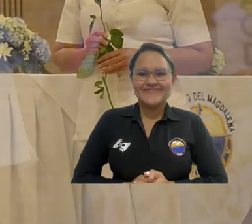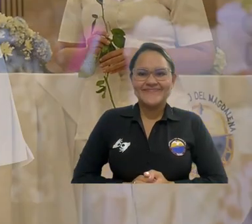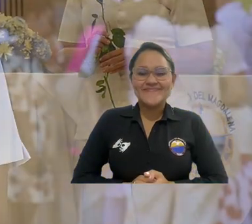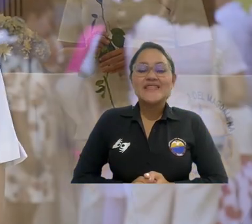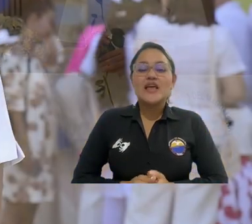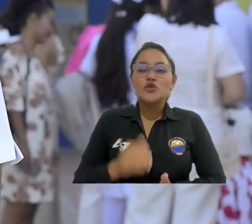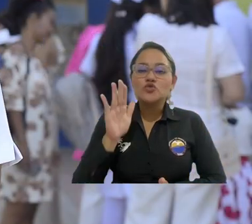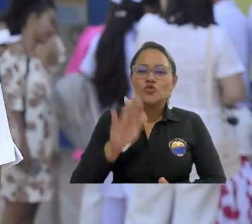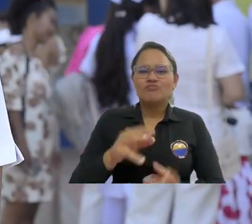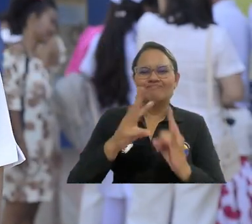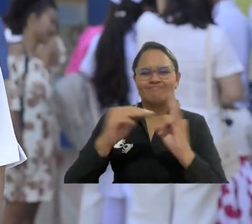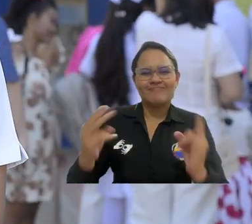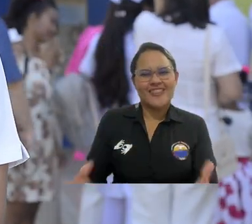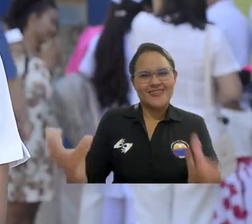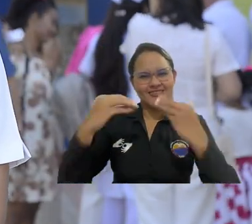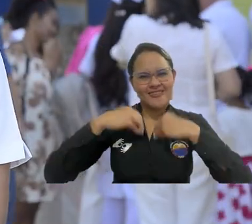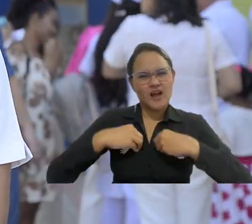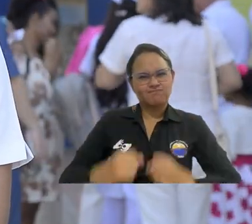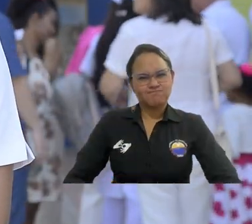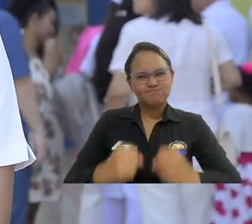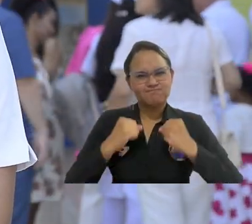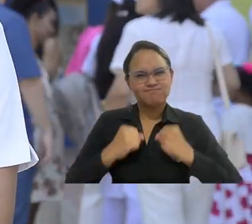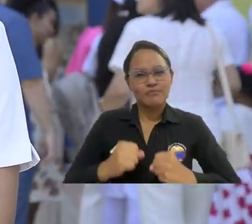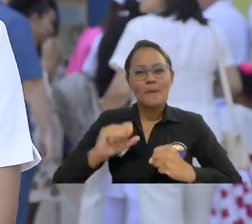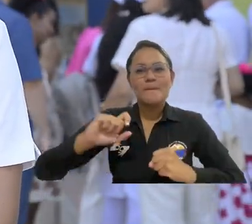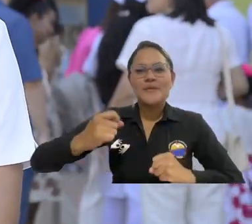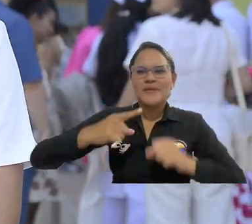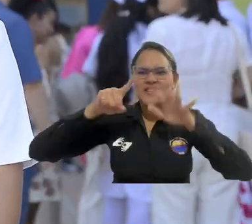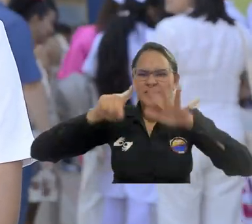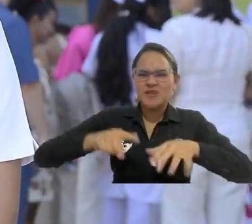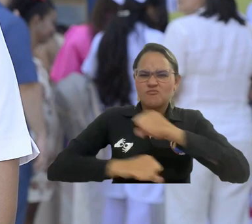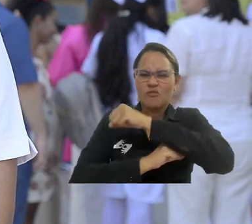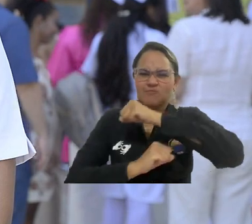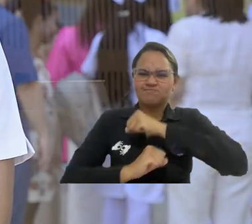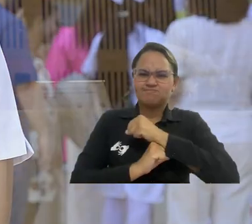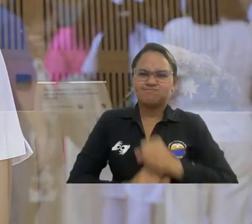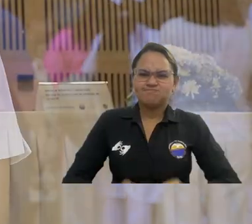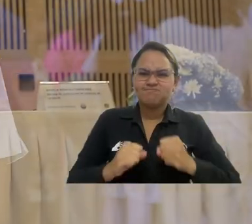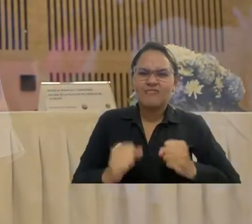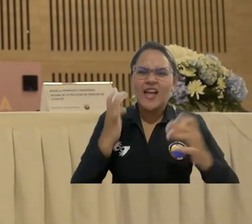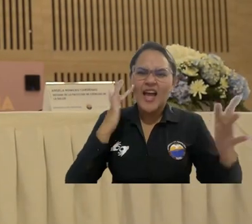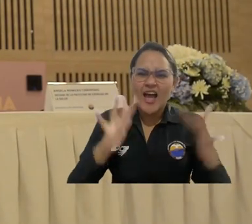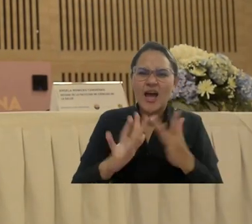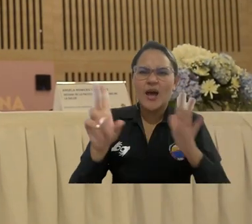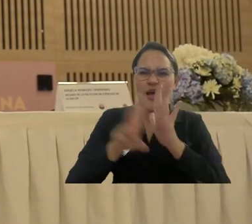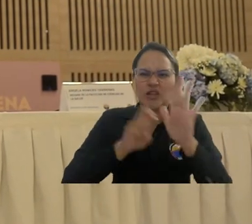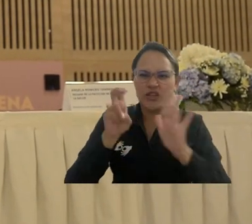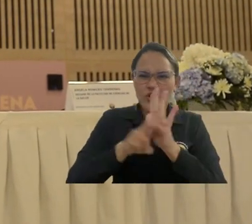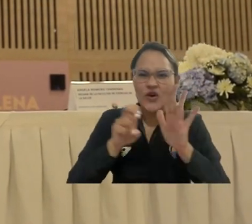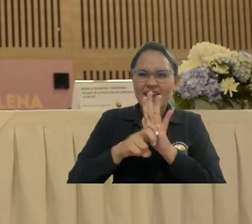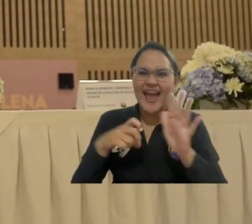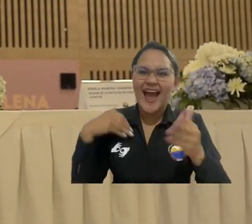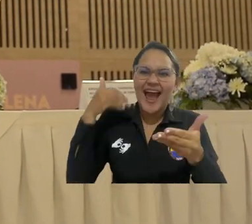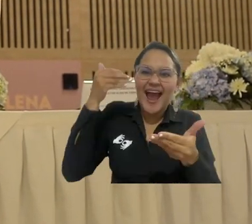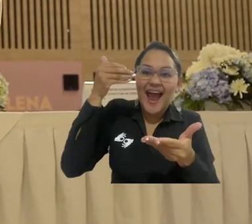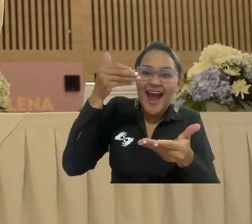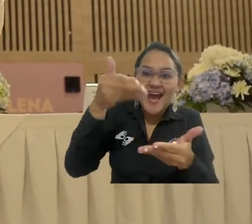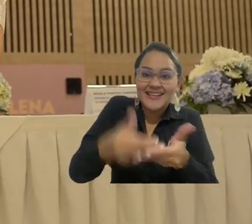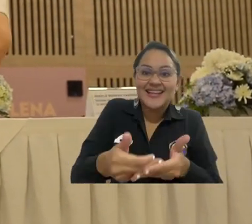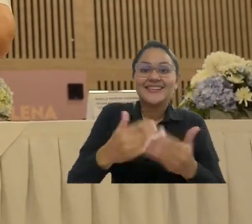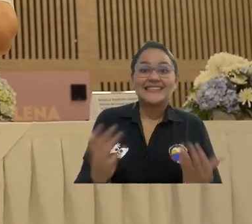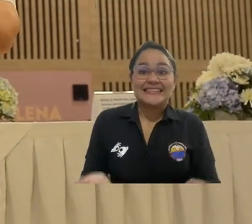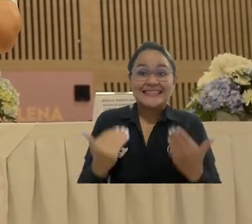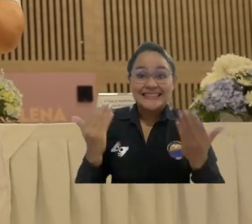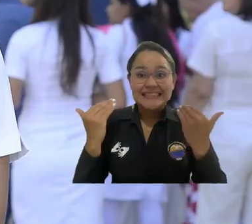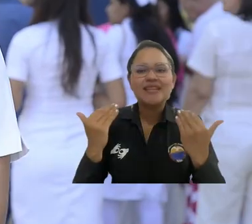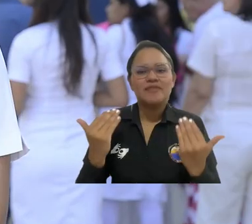Las bases que brinda la universidad desde primer semestre, con la parte teórica, a lo largo del camino,